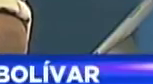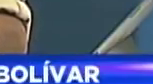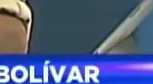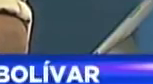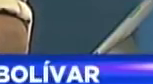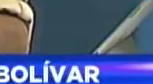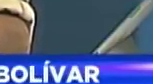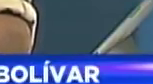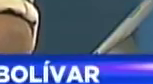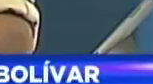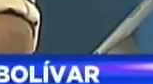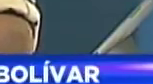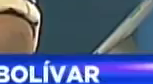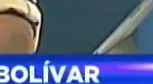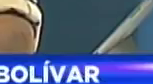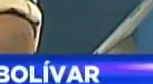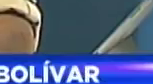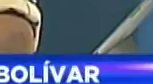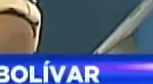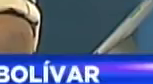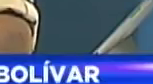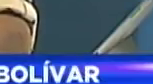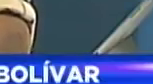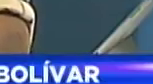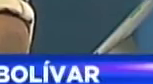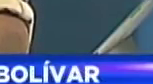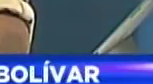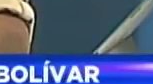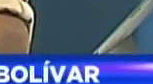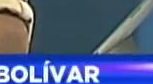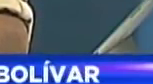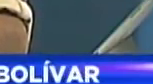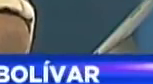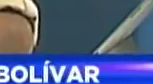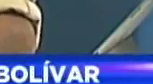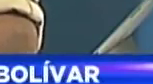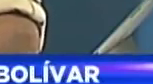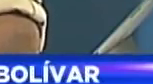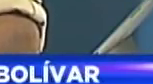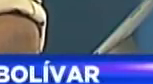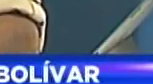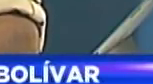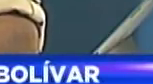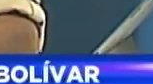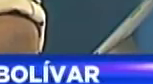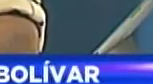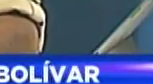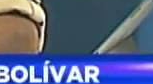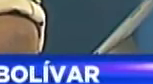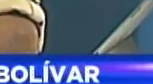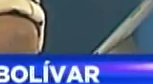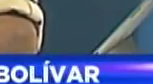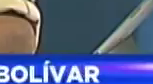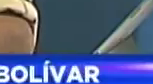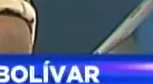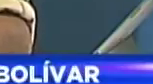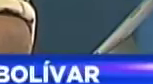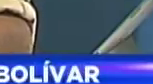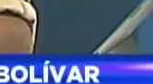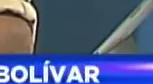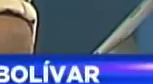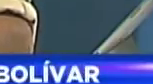A pesar de que nos robaron el papel moneda y se lo llevaron para Colombia con la aveniencia del señor Juan Manuel